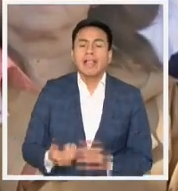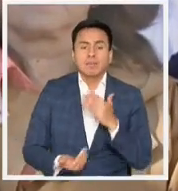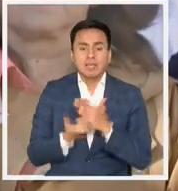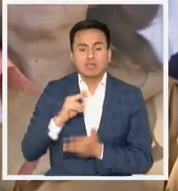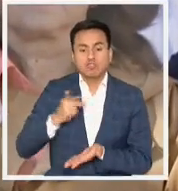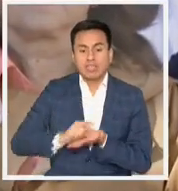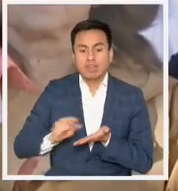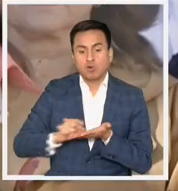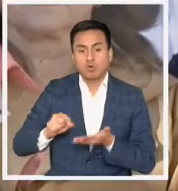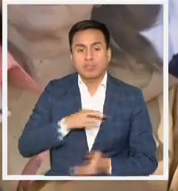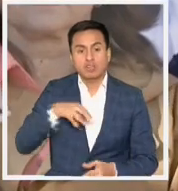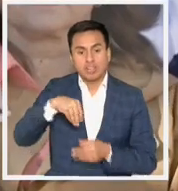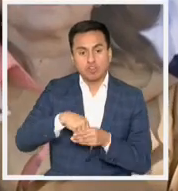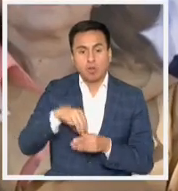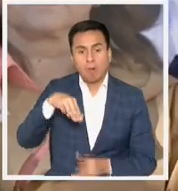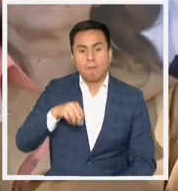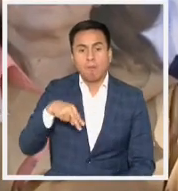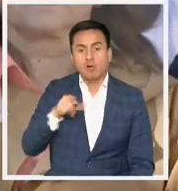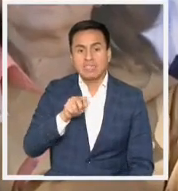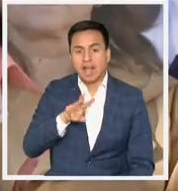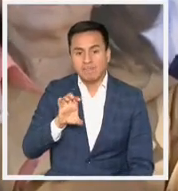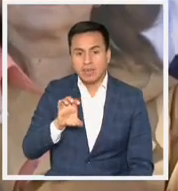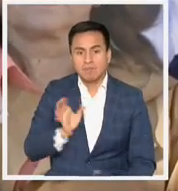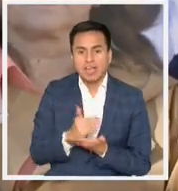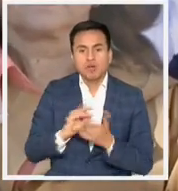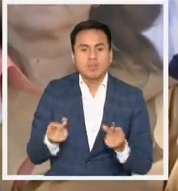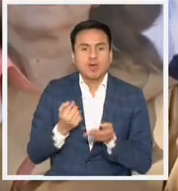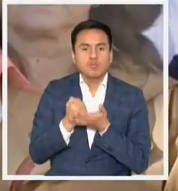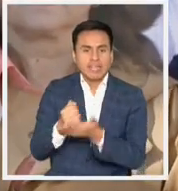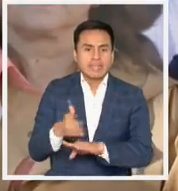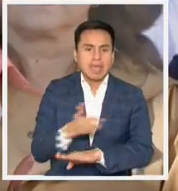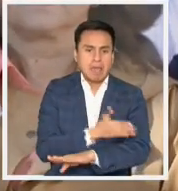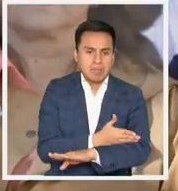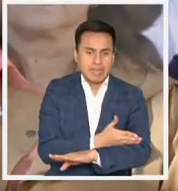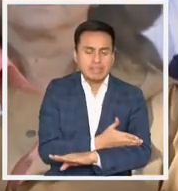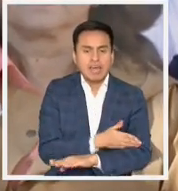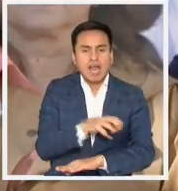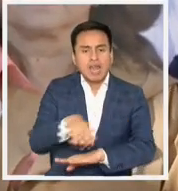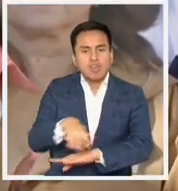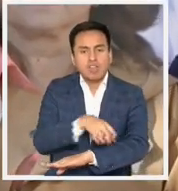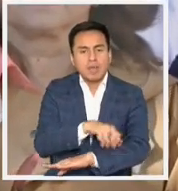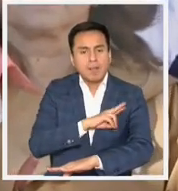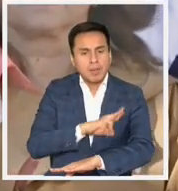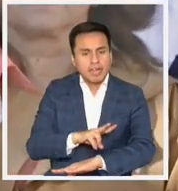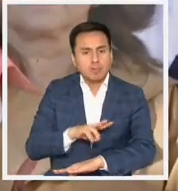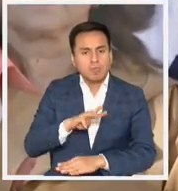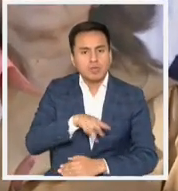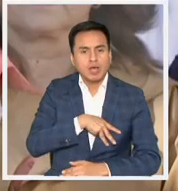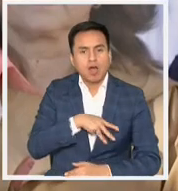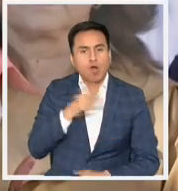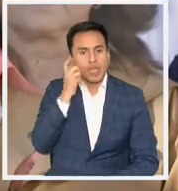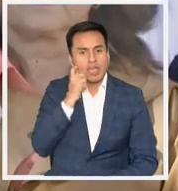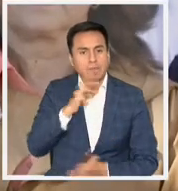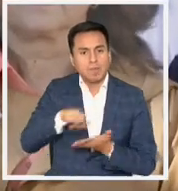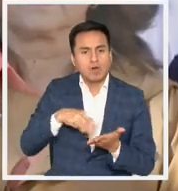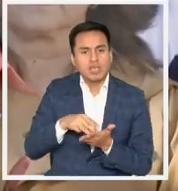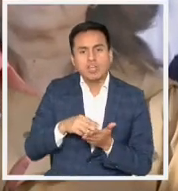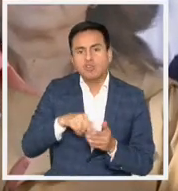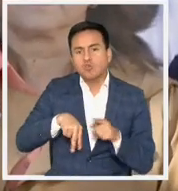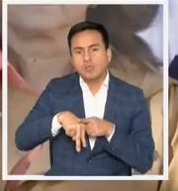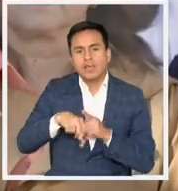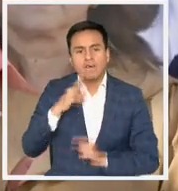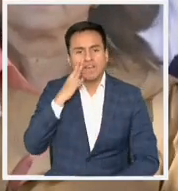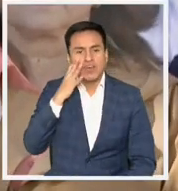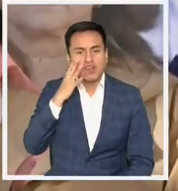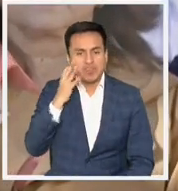el subsecretario del Interior, Manuel Monsalve, anunció el plan de recuperación y ayudas tempranas para las regiones de Valparaíso, Metropolitana, O'Higgins, Maule, Ñuble y